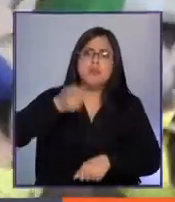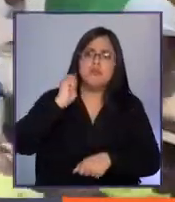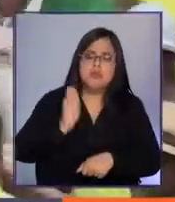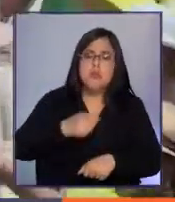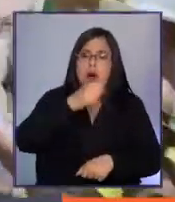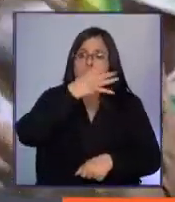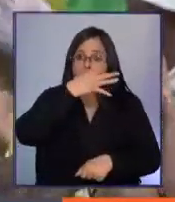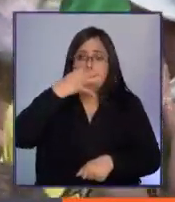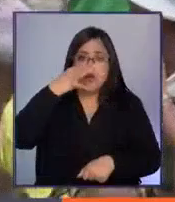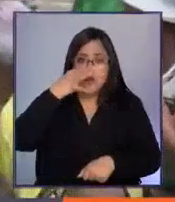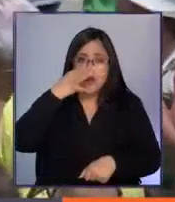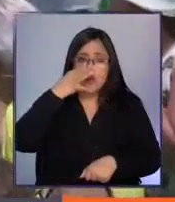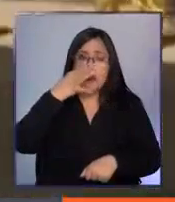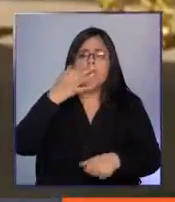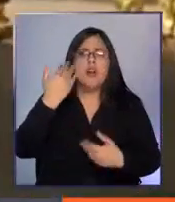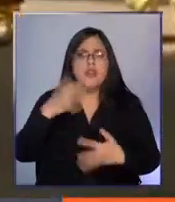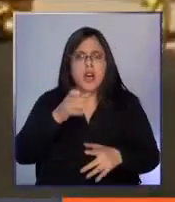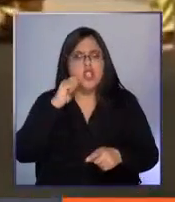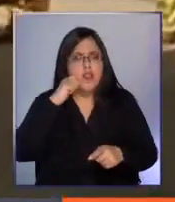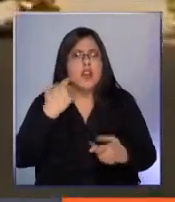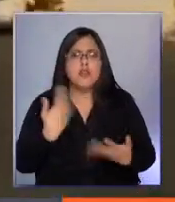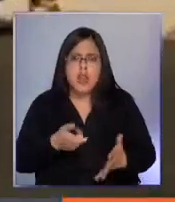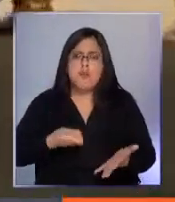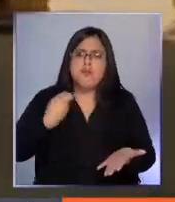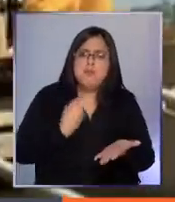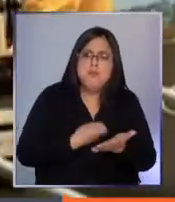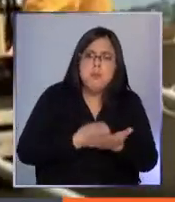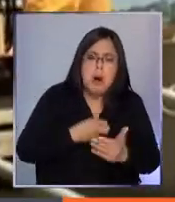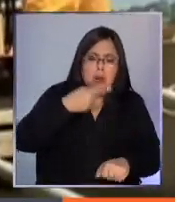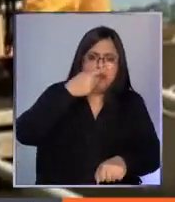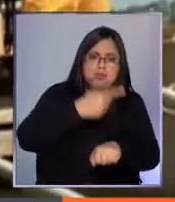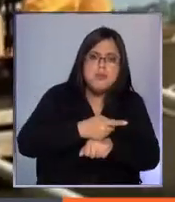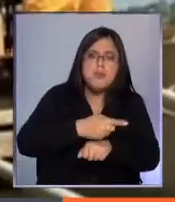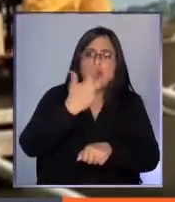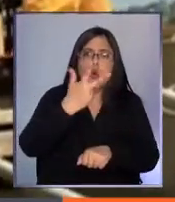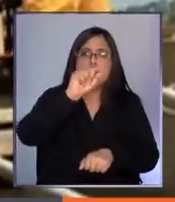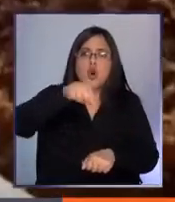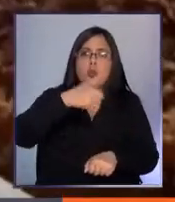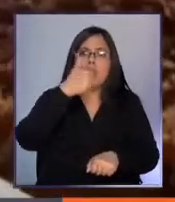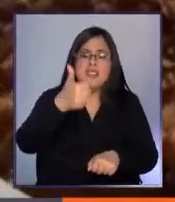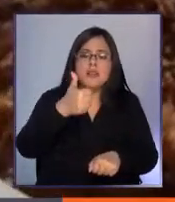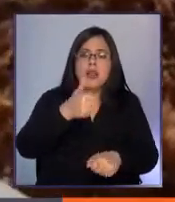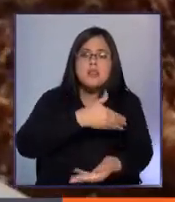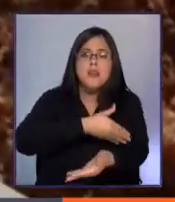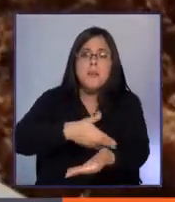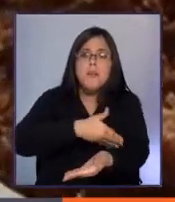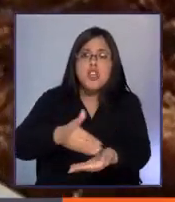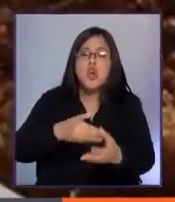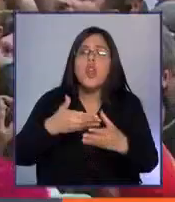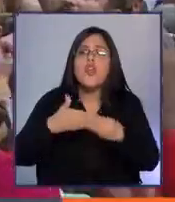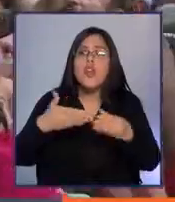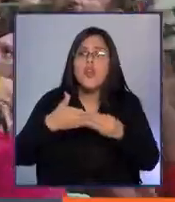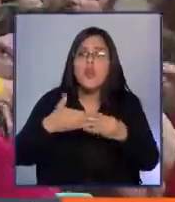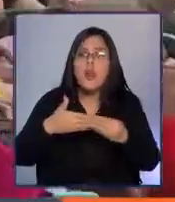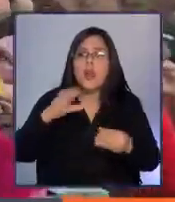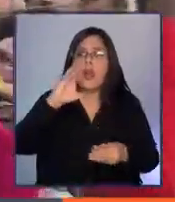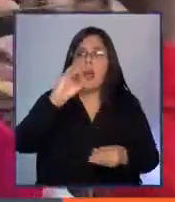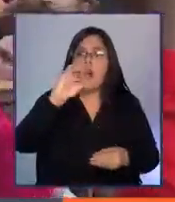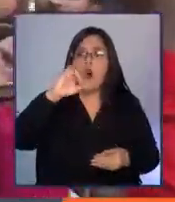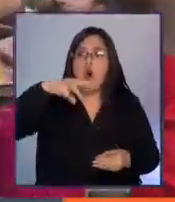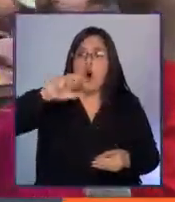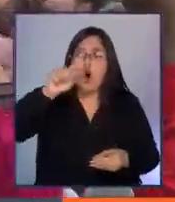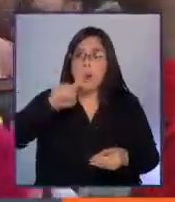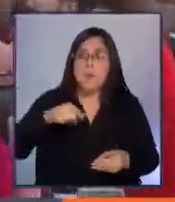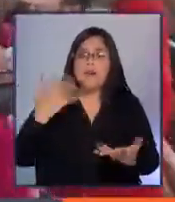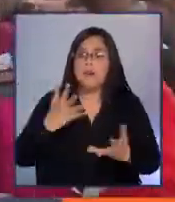dinero. Se le acusa de ordenar el pago de más de 8,6 millones de dólares en coimas a favor de la constructora brasileña.